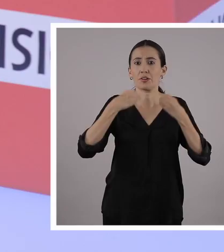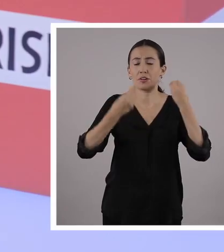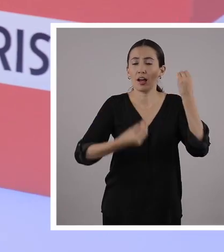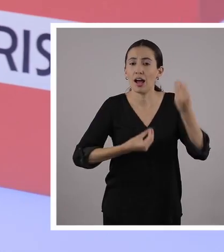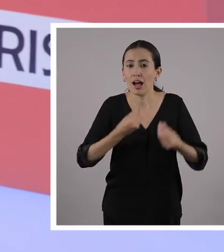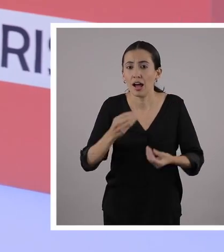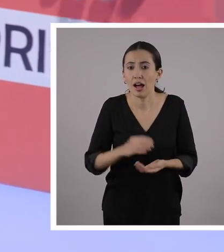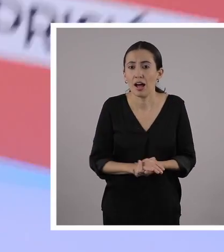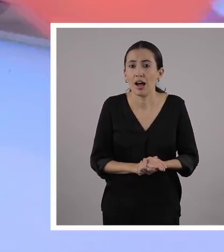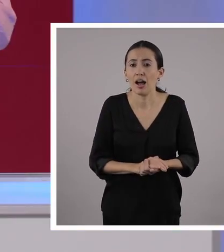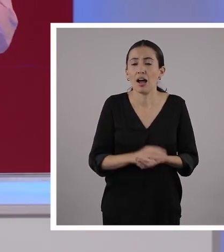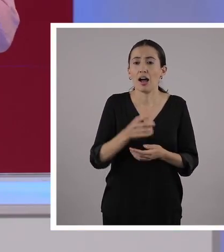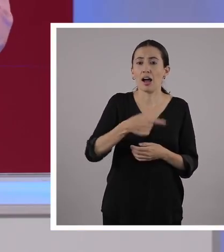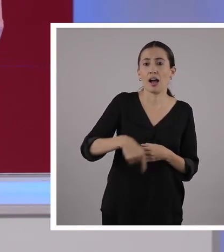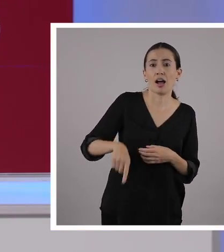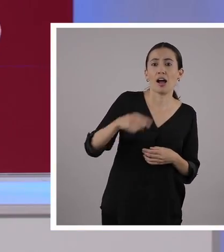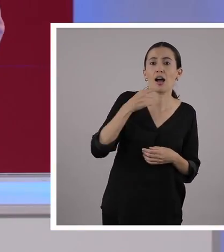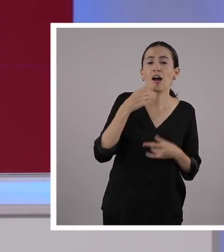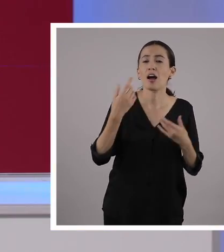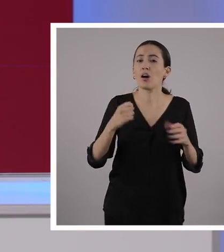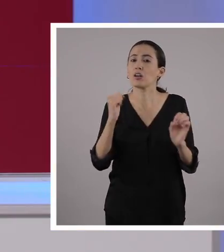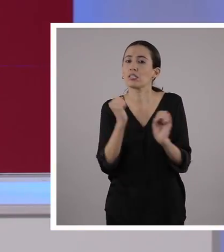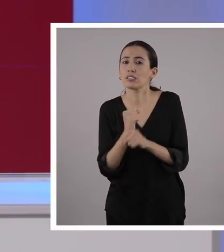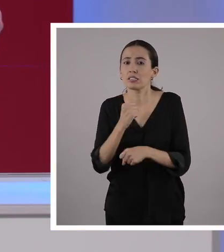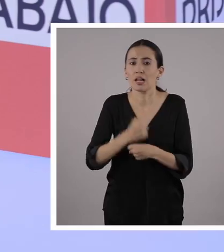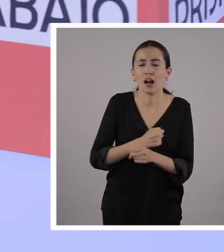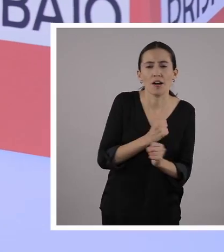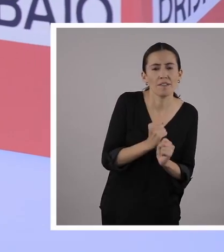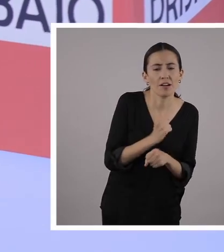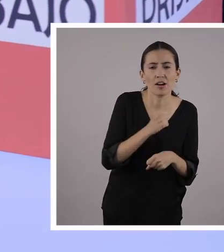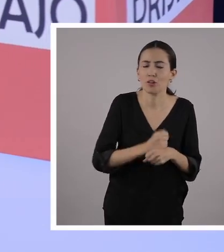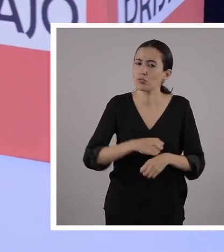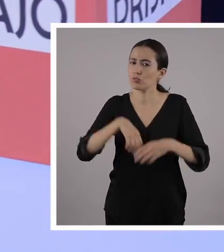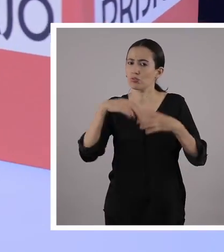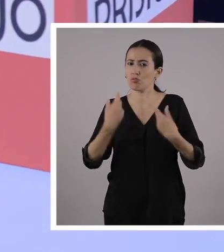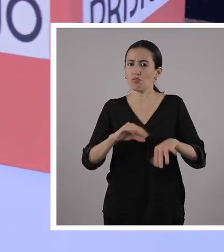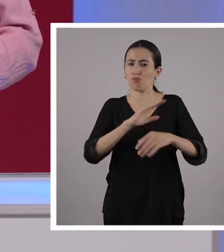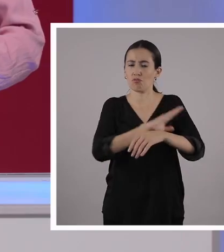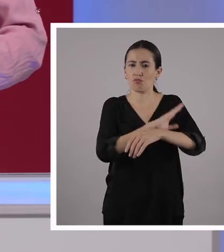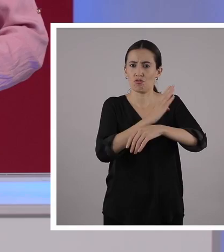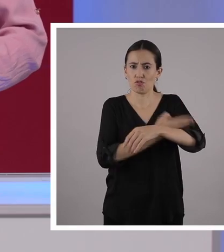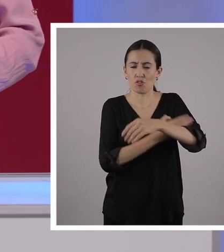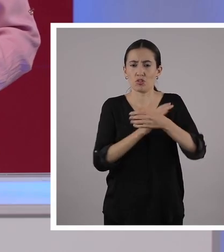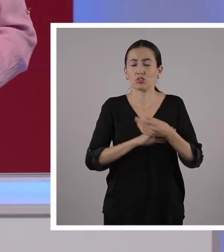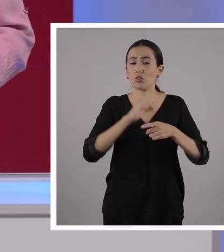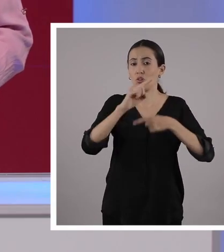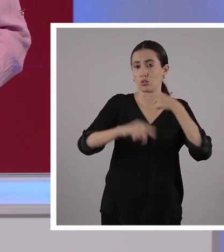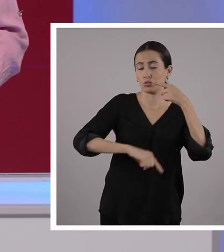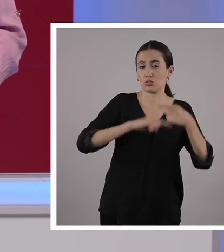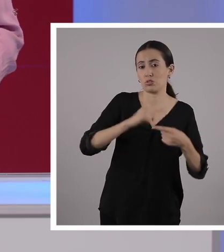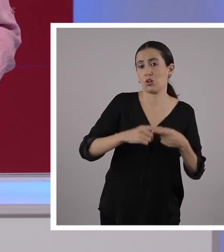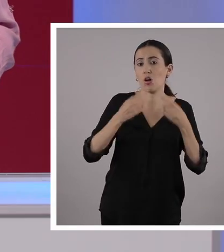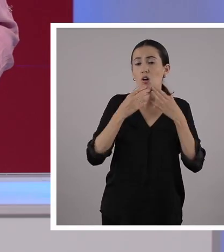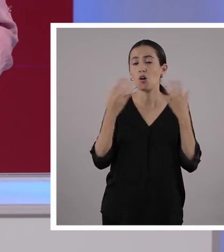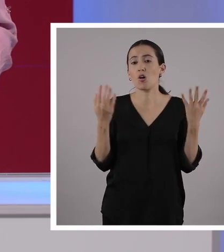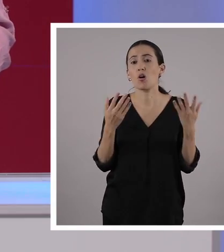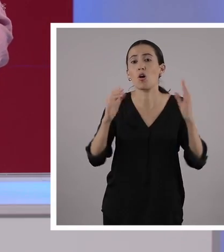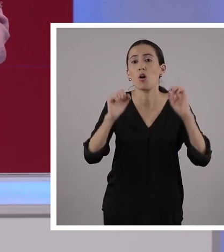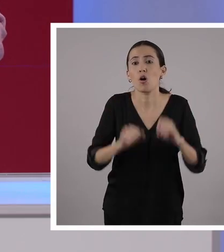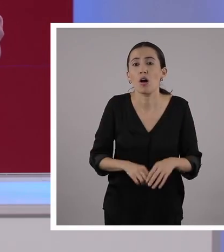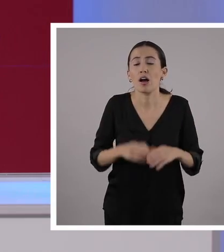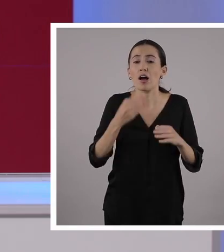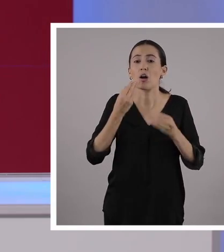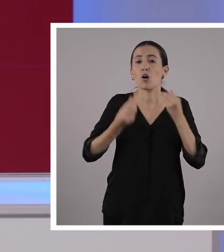eran obligados a... Eran obligados a hacer trabajos forzosos. Uno de esos trabajos